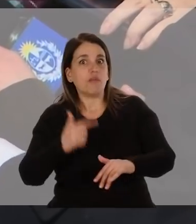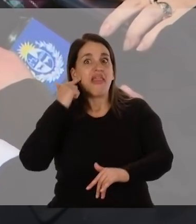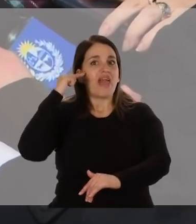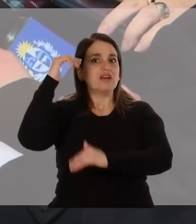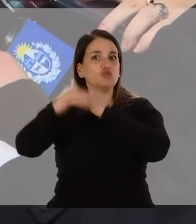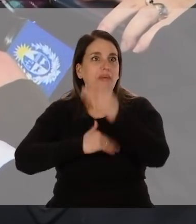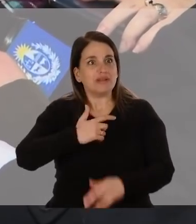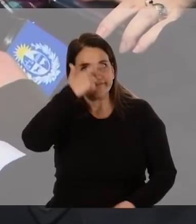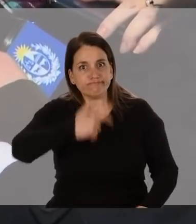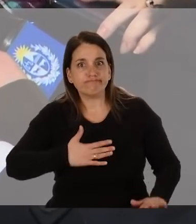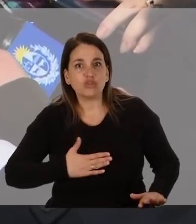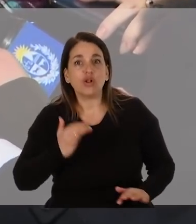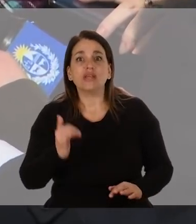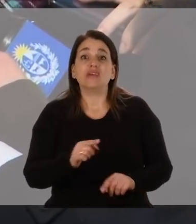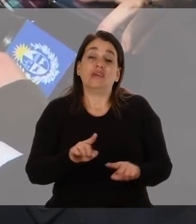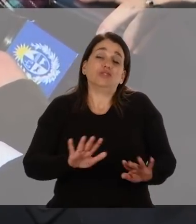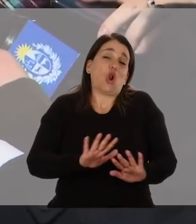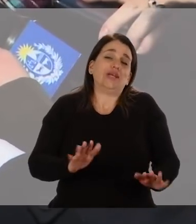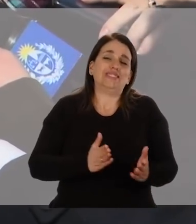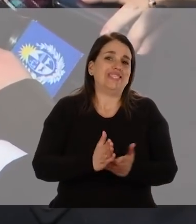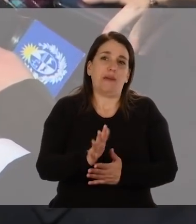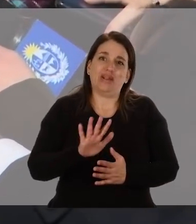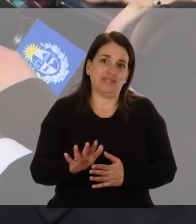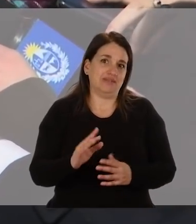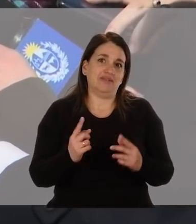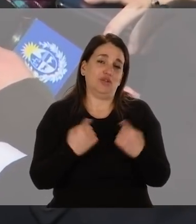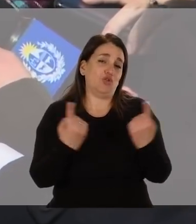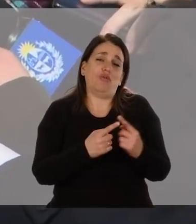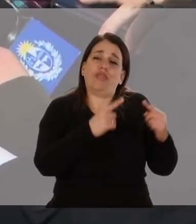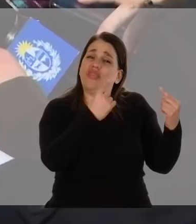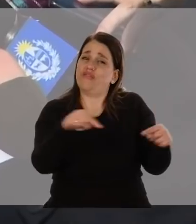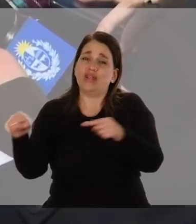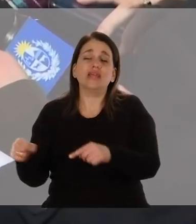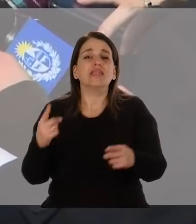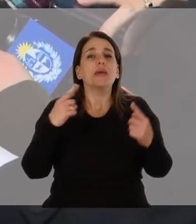superación, y eso no pasa siempre, ni le pasa a todos.